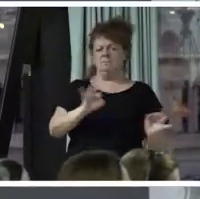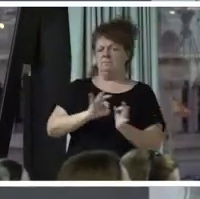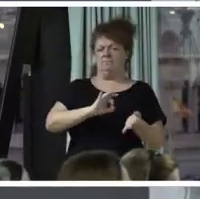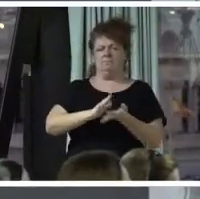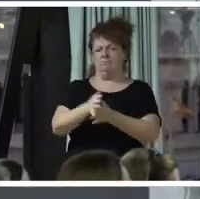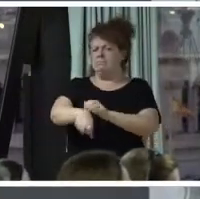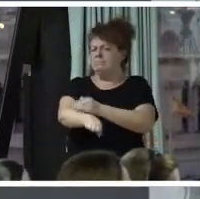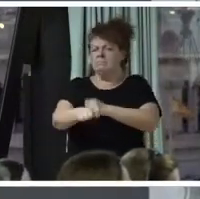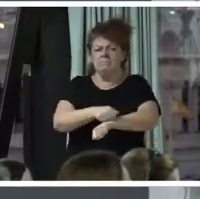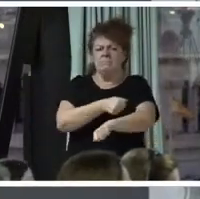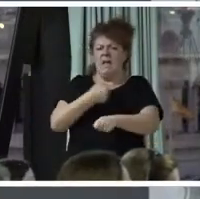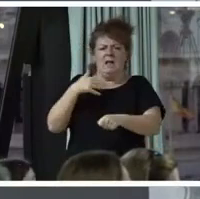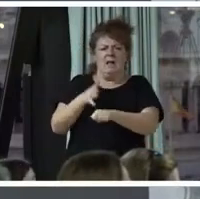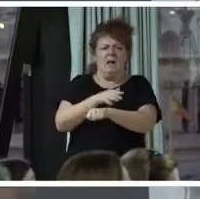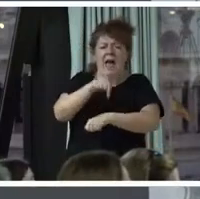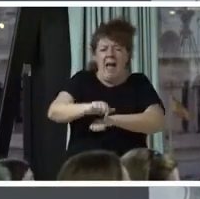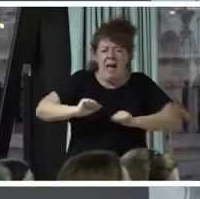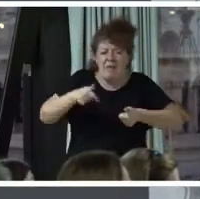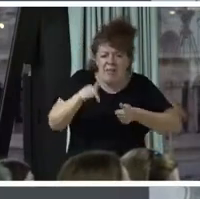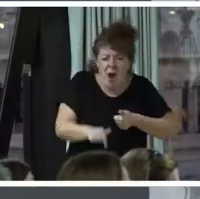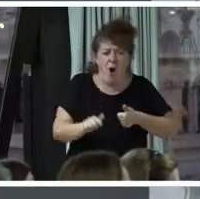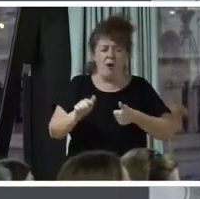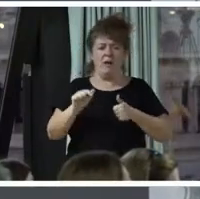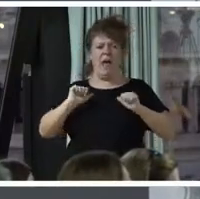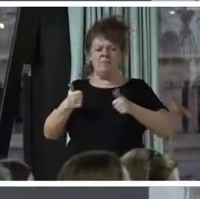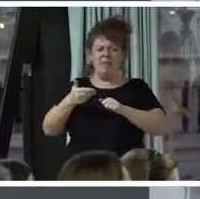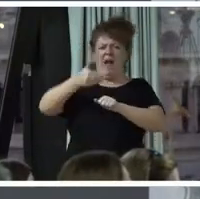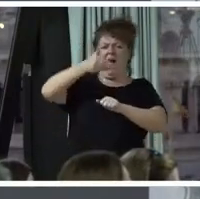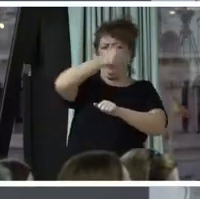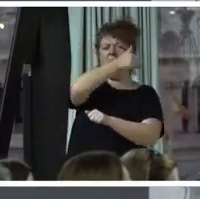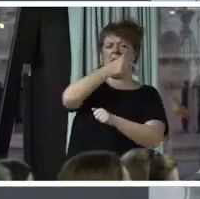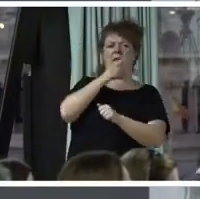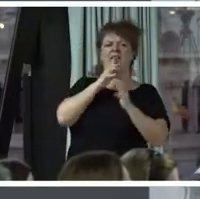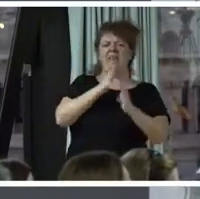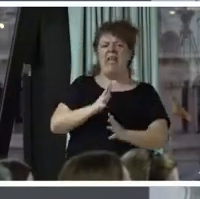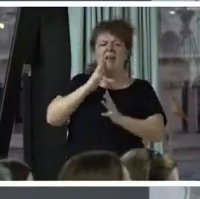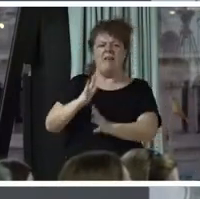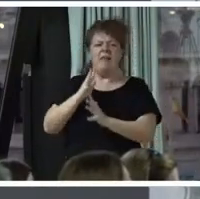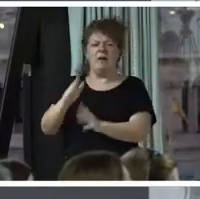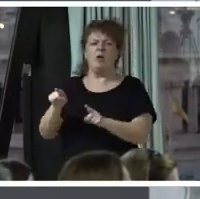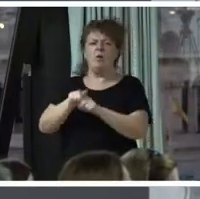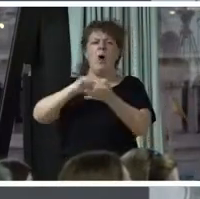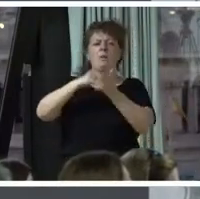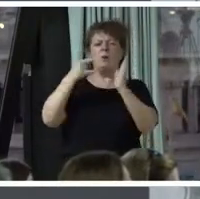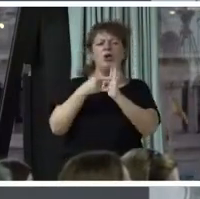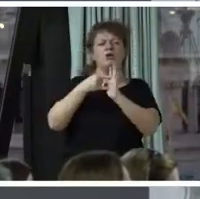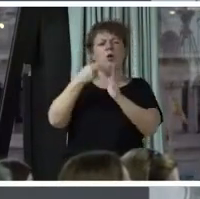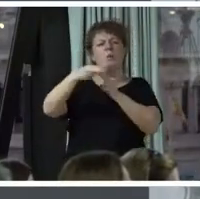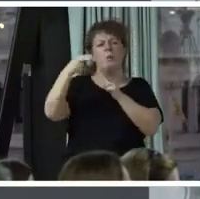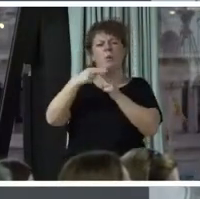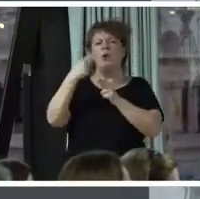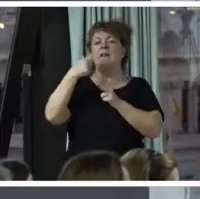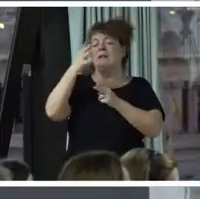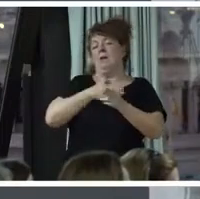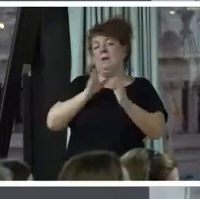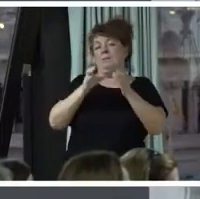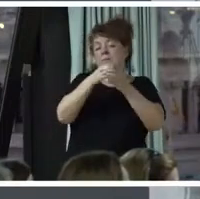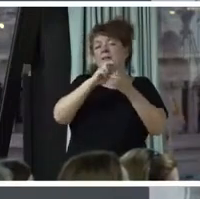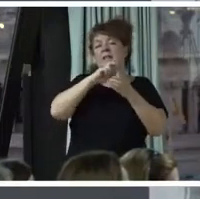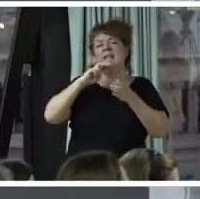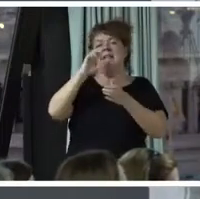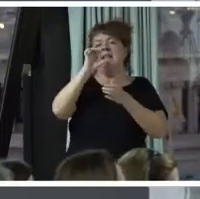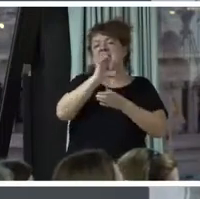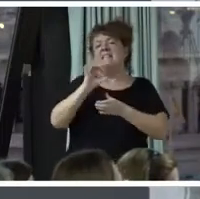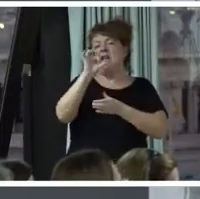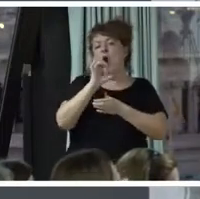explicando Amira no empieza hoy ni empieza ayer lleva décadas desplegándose como el proyecto político del sionismo que pasa por